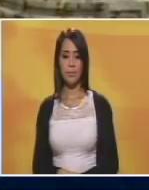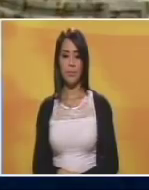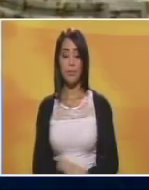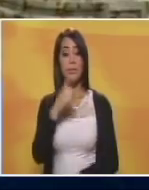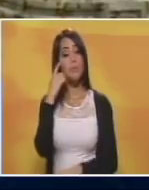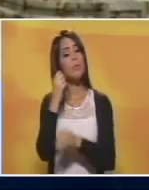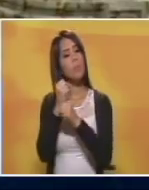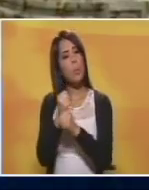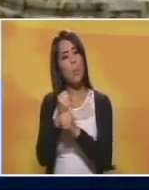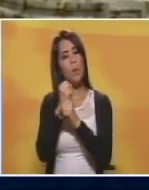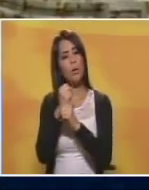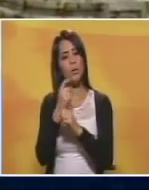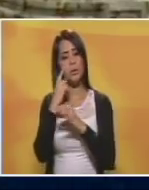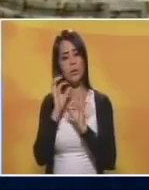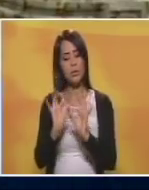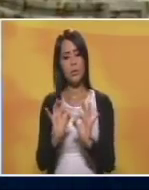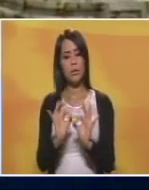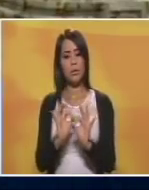ahí,